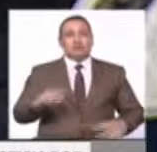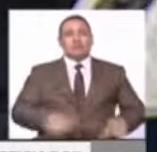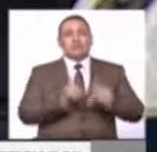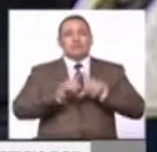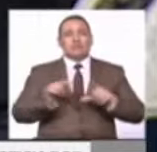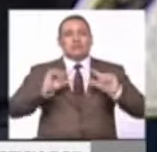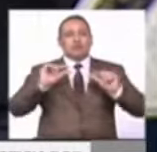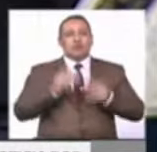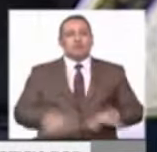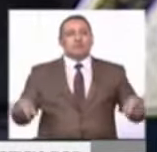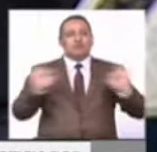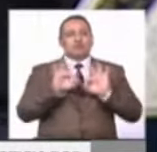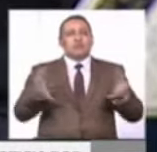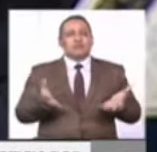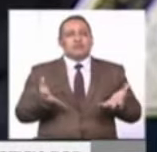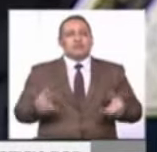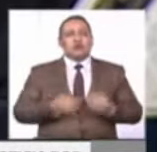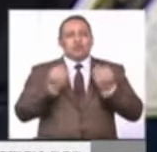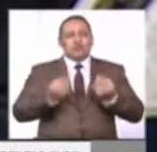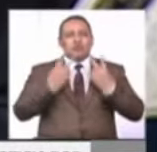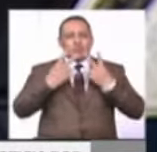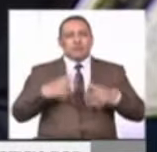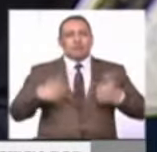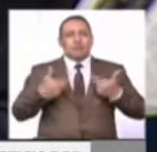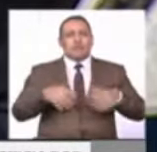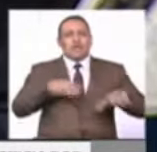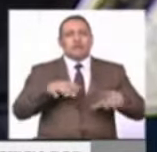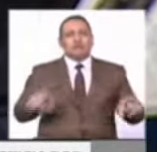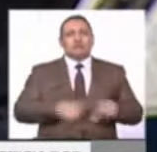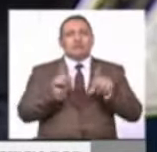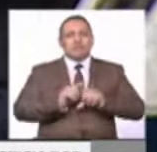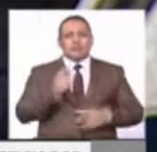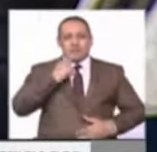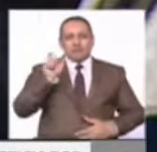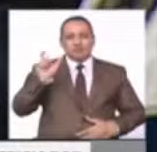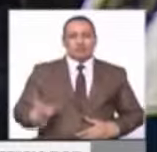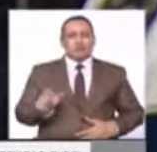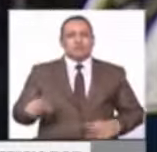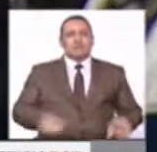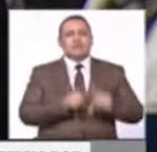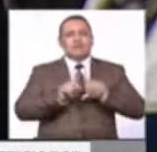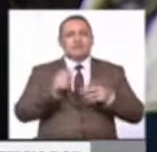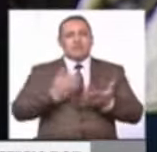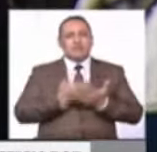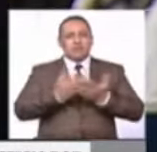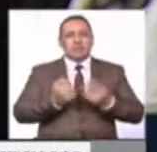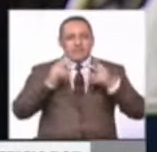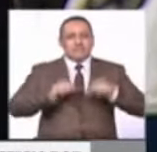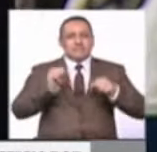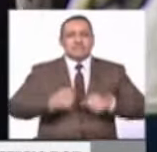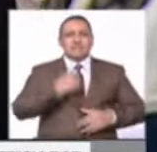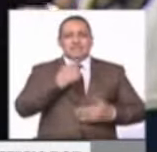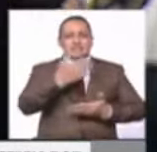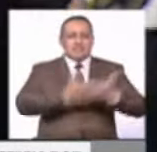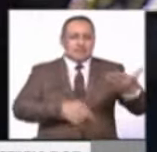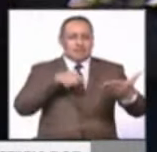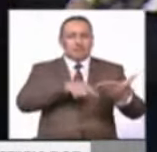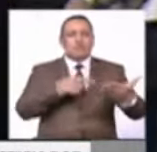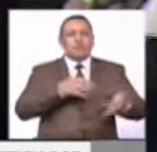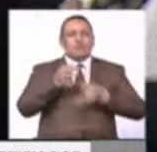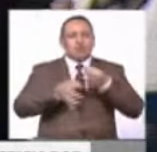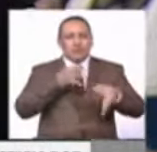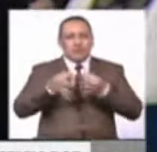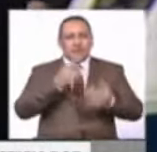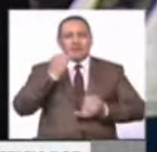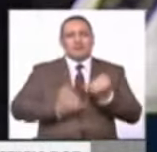parece poco importante lo que pudiera hecho haber hecho mi patrocinada que de hecho sí se dice en el informe pero lo voy a desarrollar